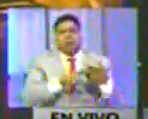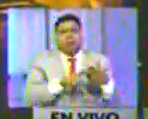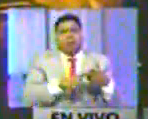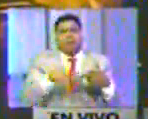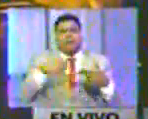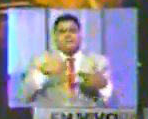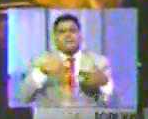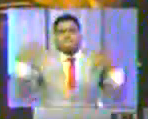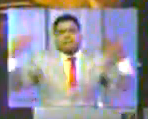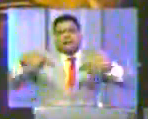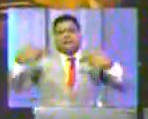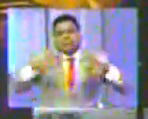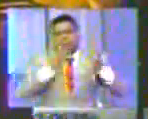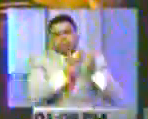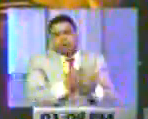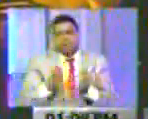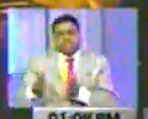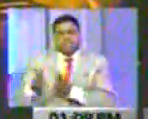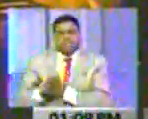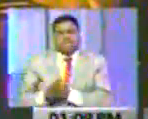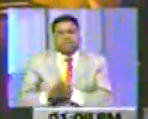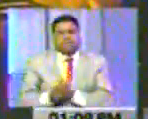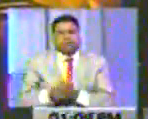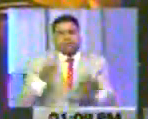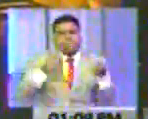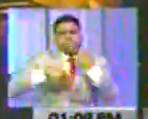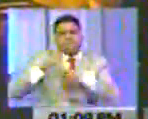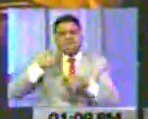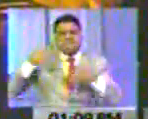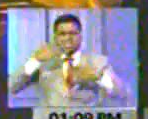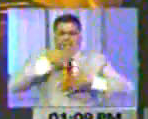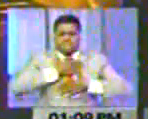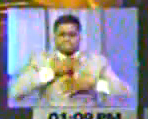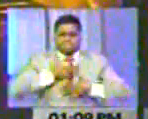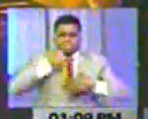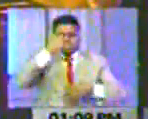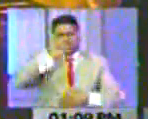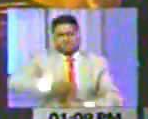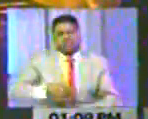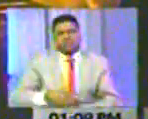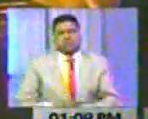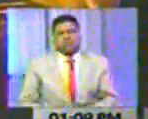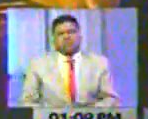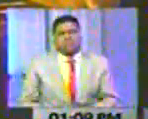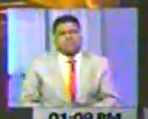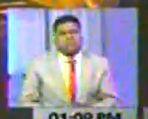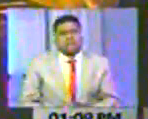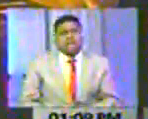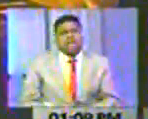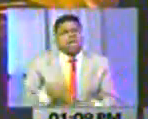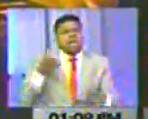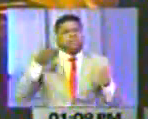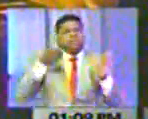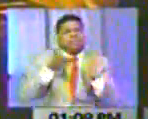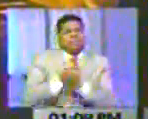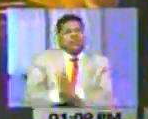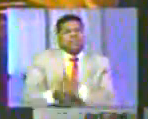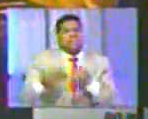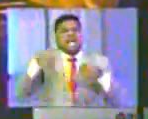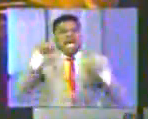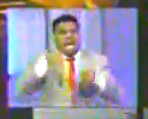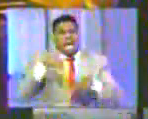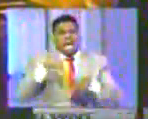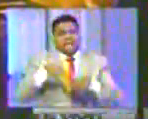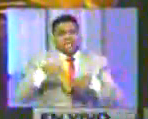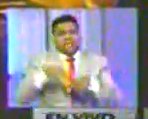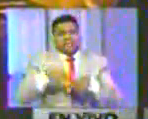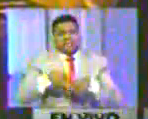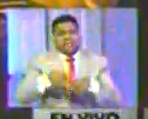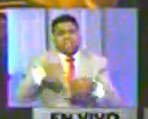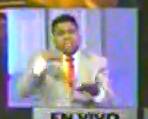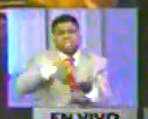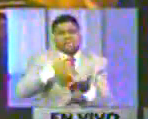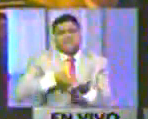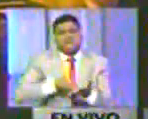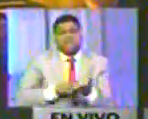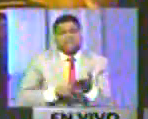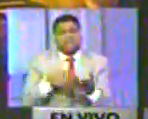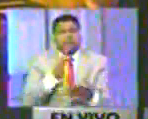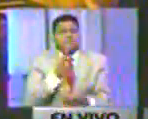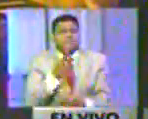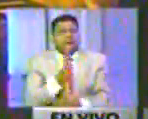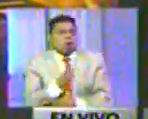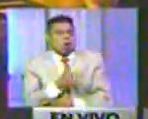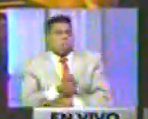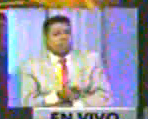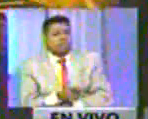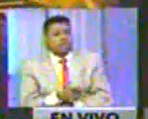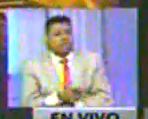organizada, tráfico de personas y bandas criminales, que sitúan a este estado con un promedio de variación absoluta